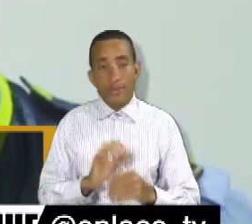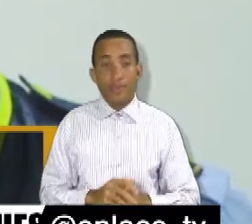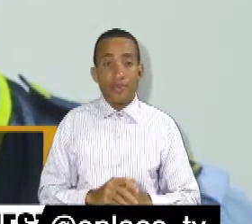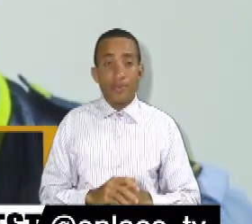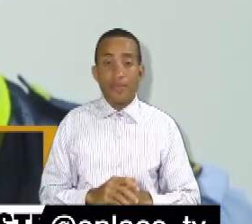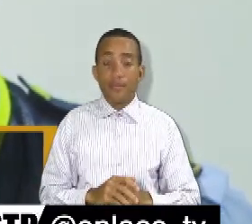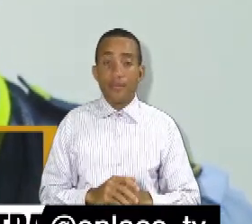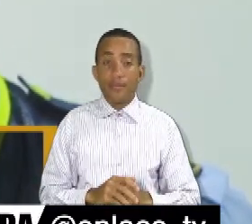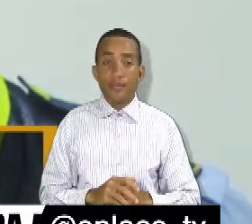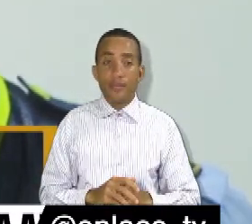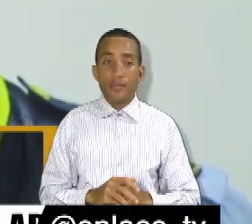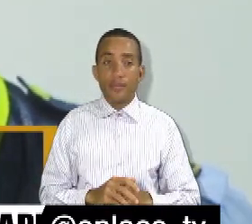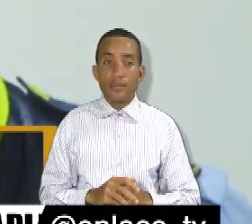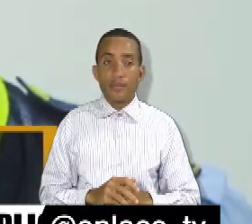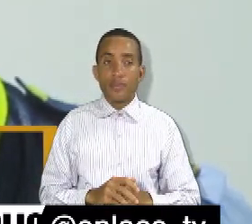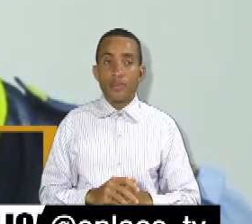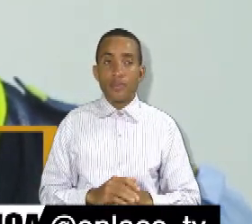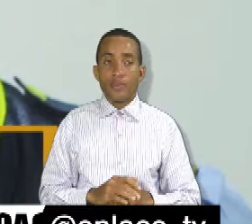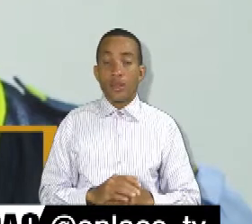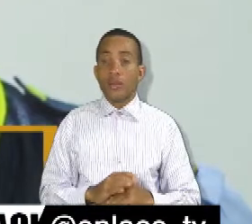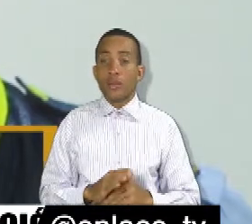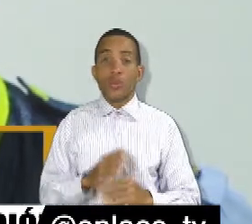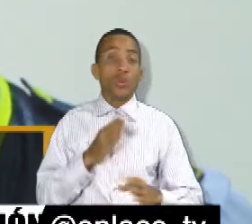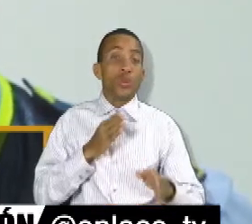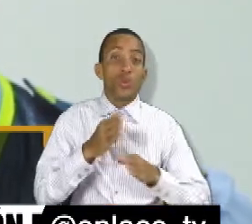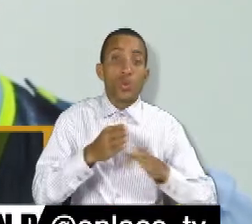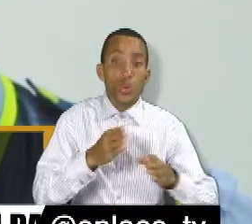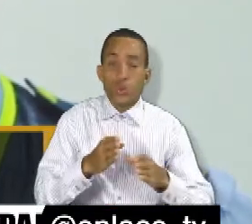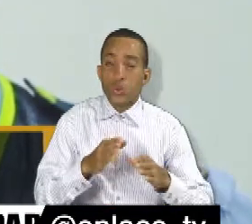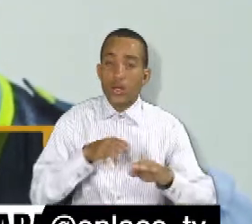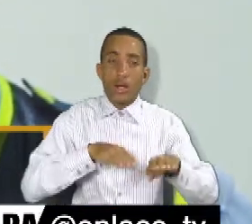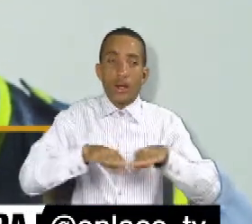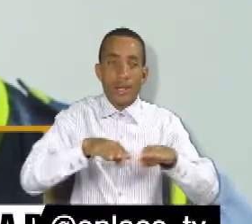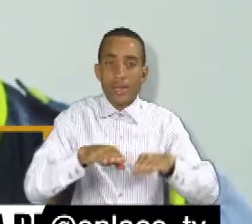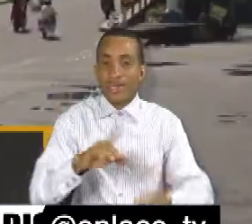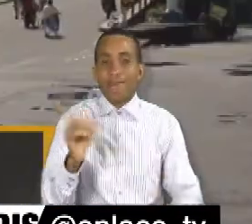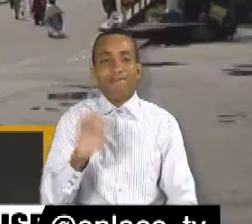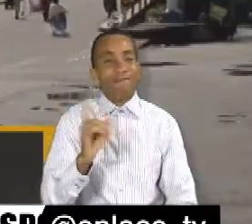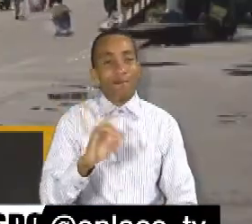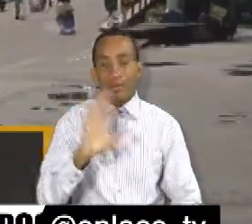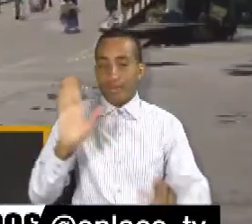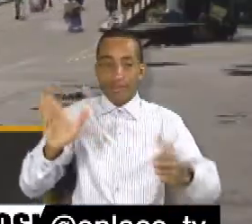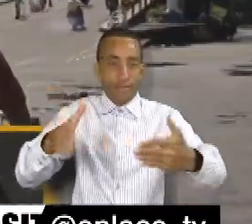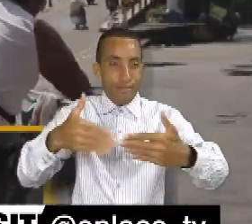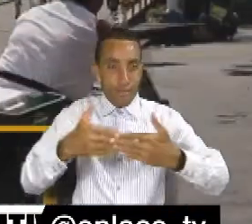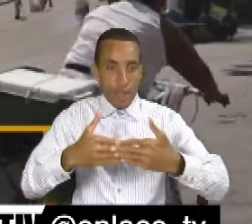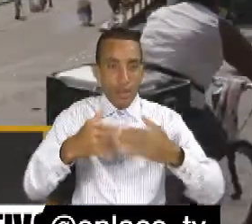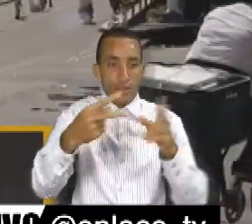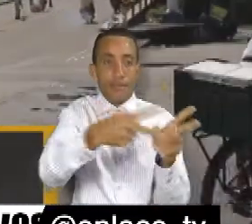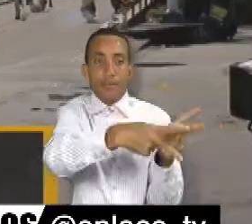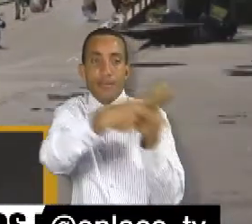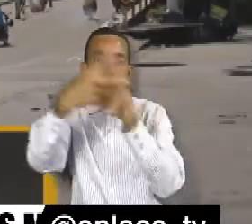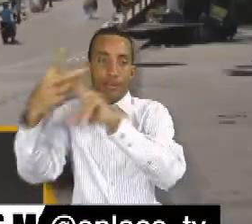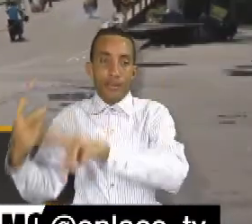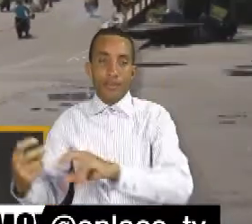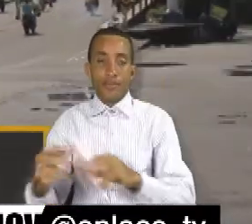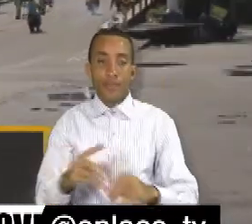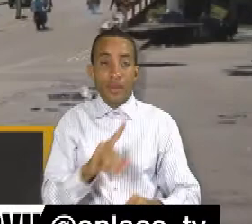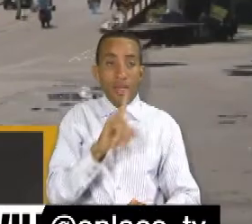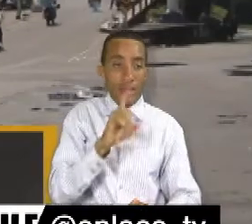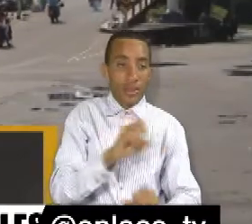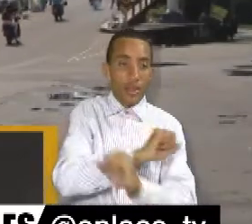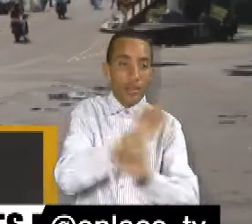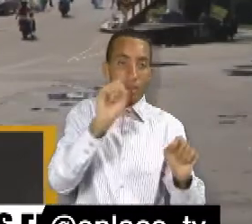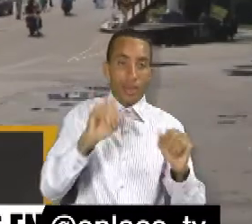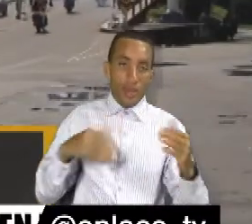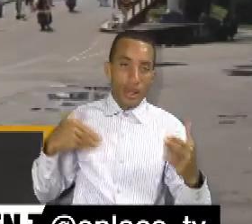sentido, no llegar al sitio porque van a estar completamente cerrada. El puente elevado estará cerrado desde las 6 de la mañana hasta las